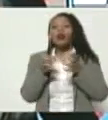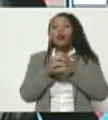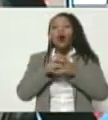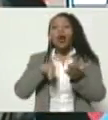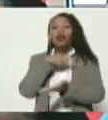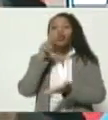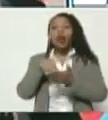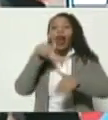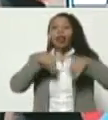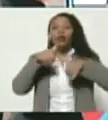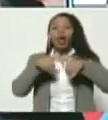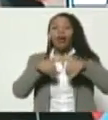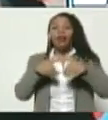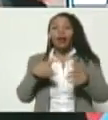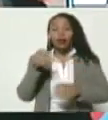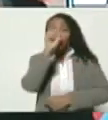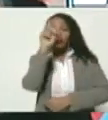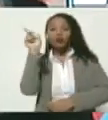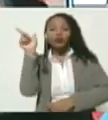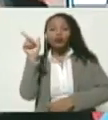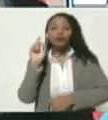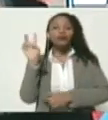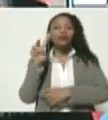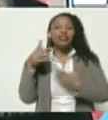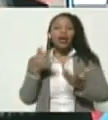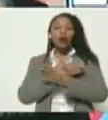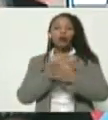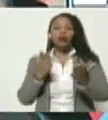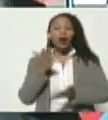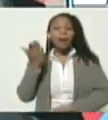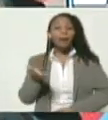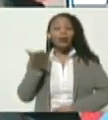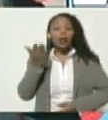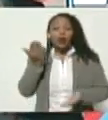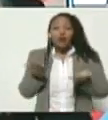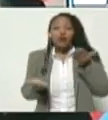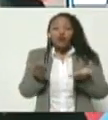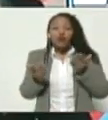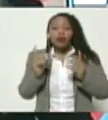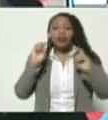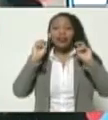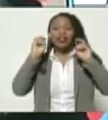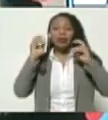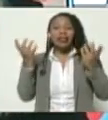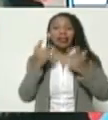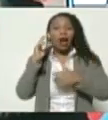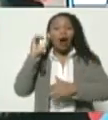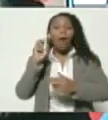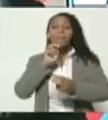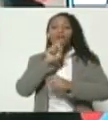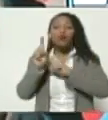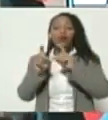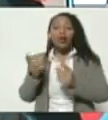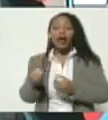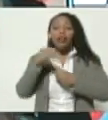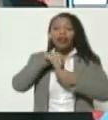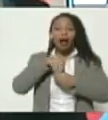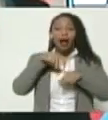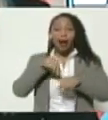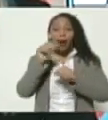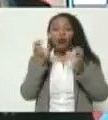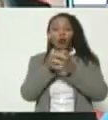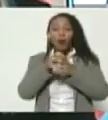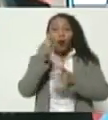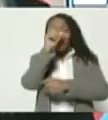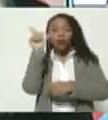Nacional Electoral del Partido Socialista Unido de Venezuela, quien estará ofreciendo un importante balance en torno a esta consulta interna del PSUV y el